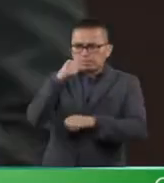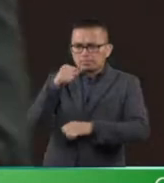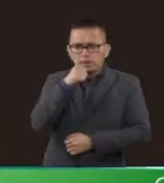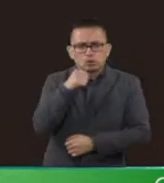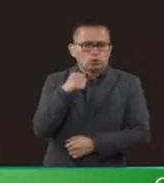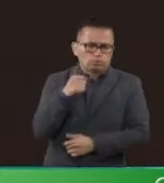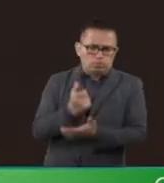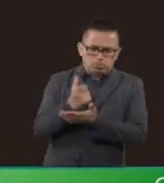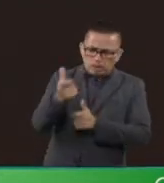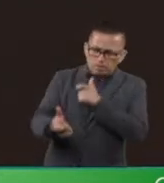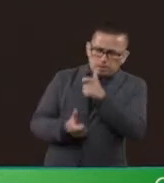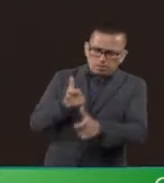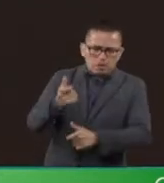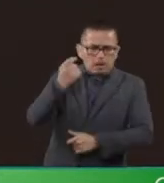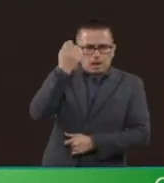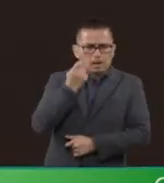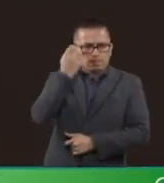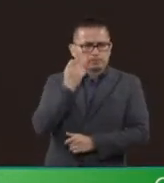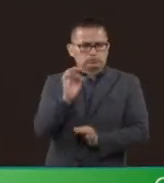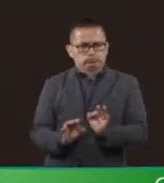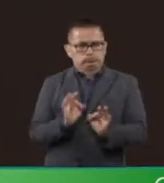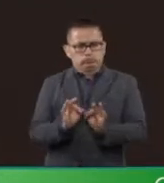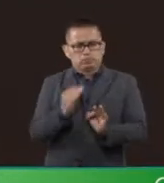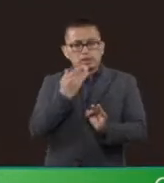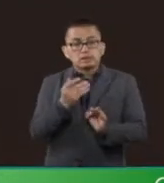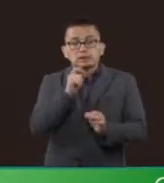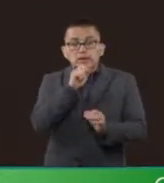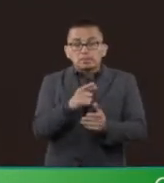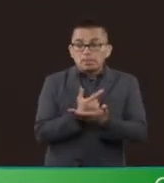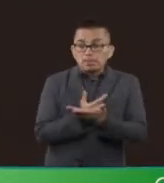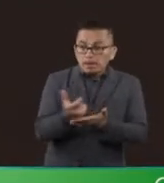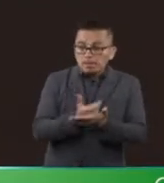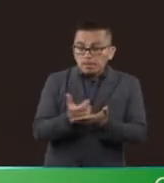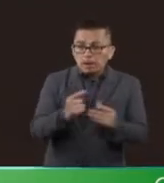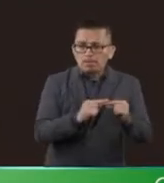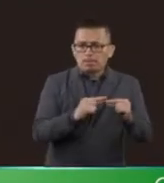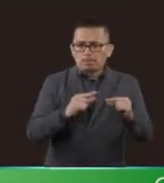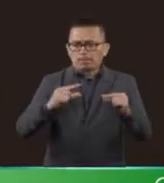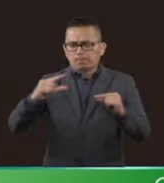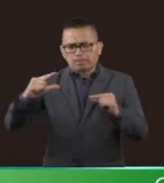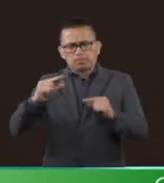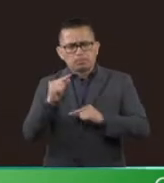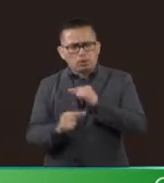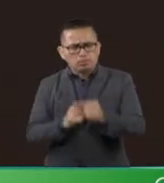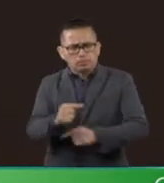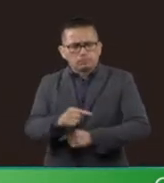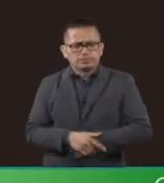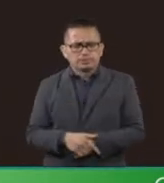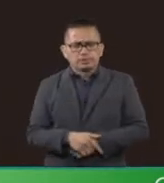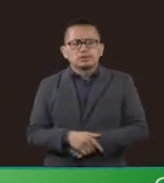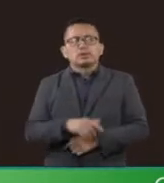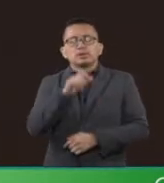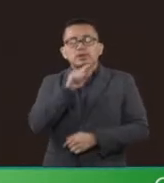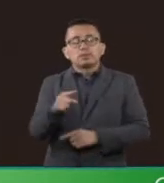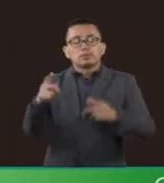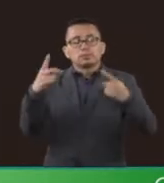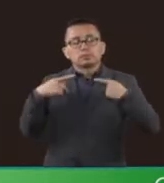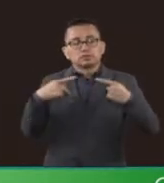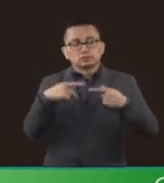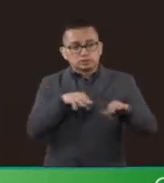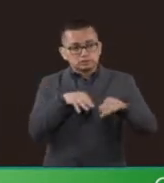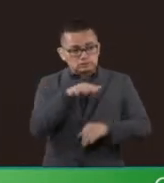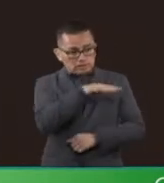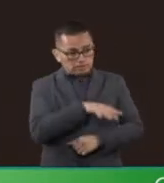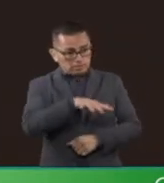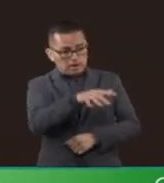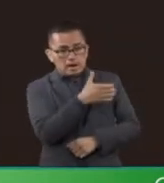y garantizar el aumento progresivo de dicha pensión. Y también garantizar el apoyo a nuestros productores agrícolas y